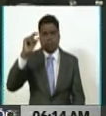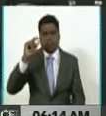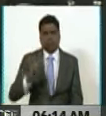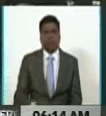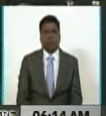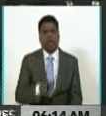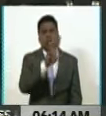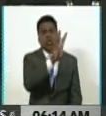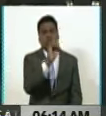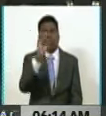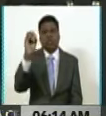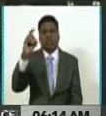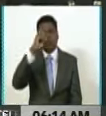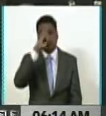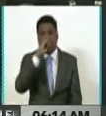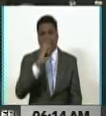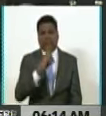200 años.